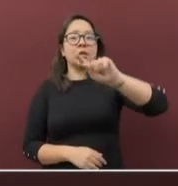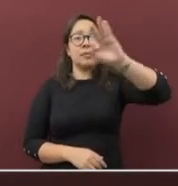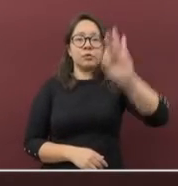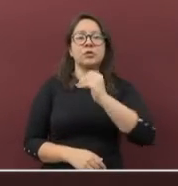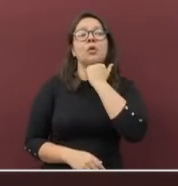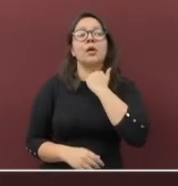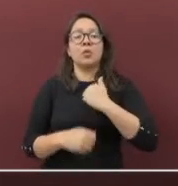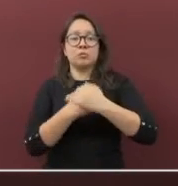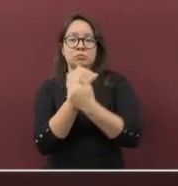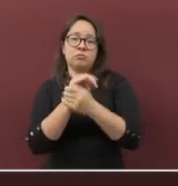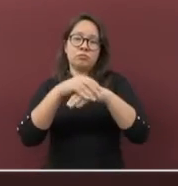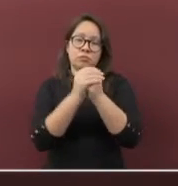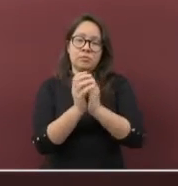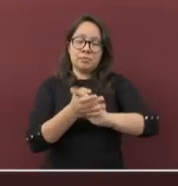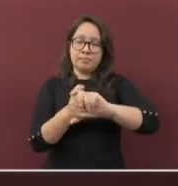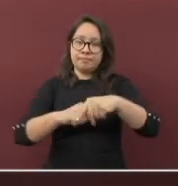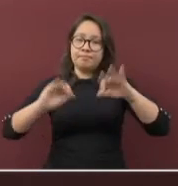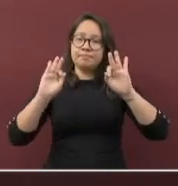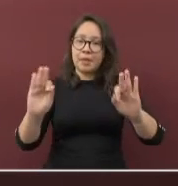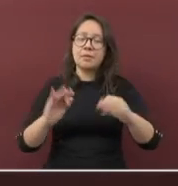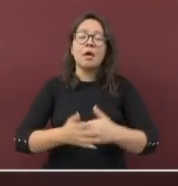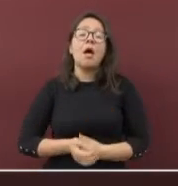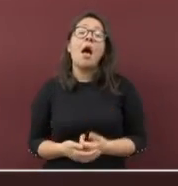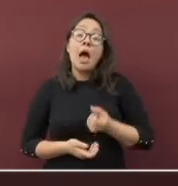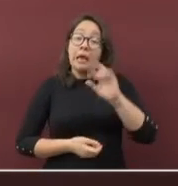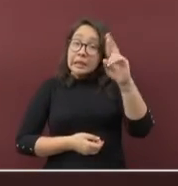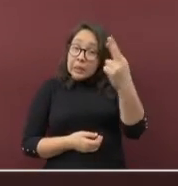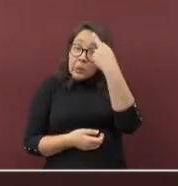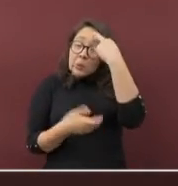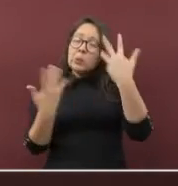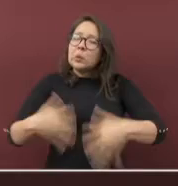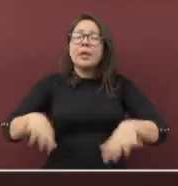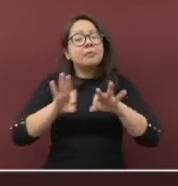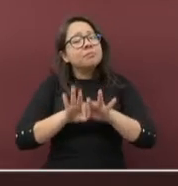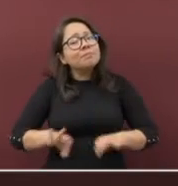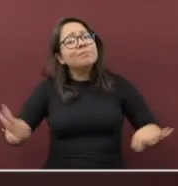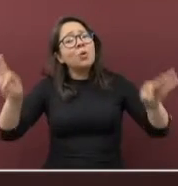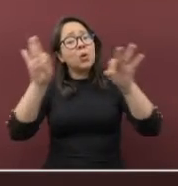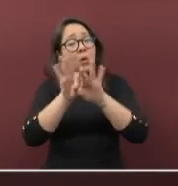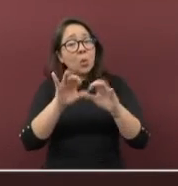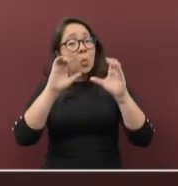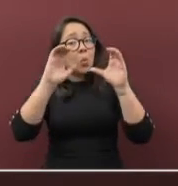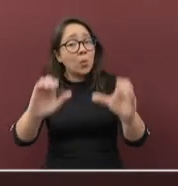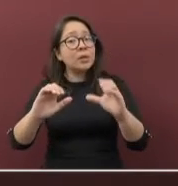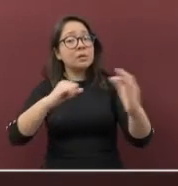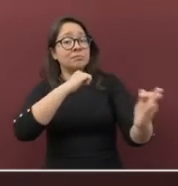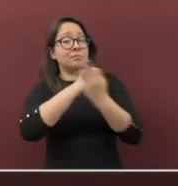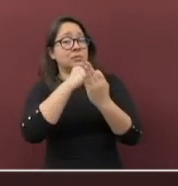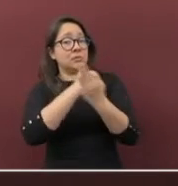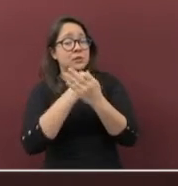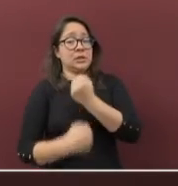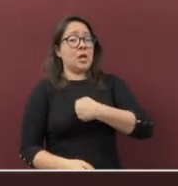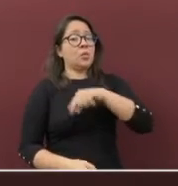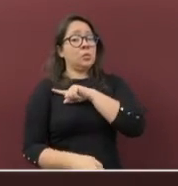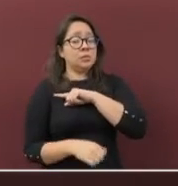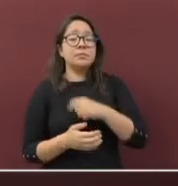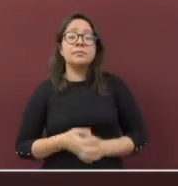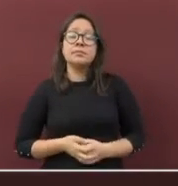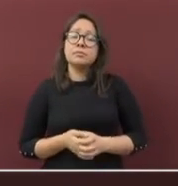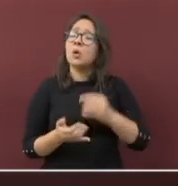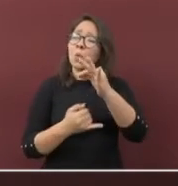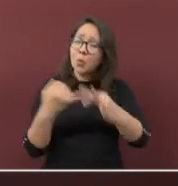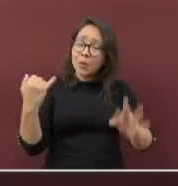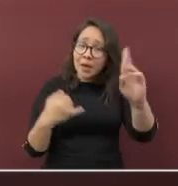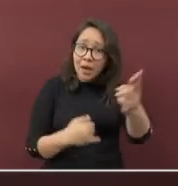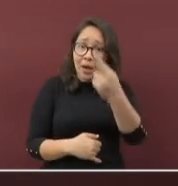70% recuerden es muy importante protegernos por último les